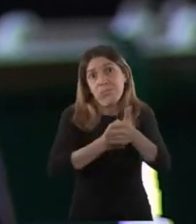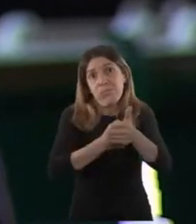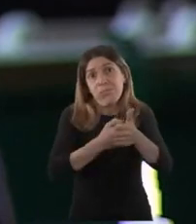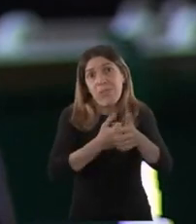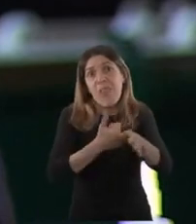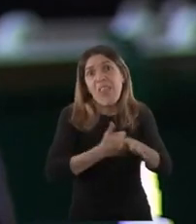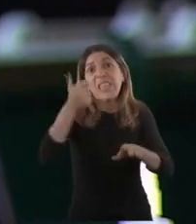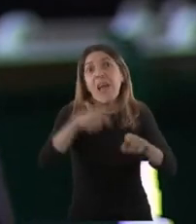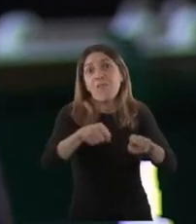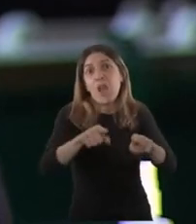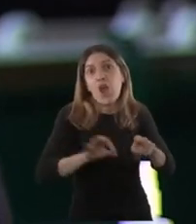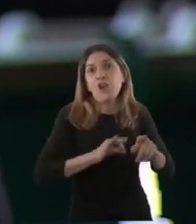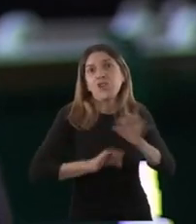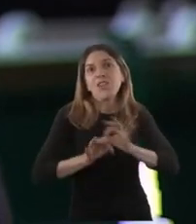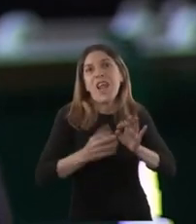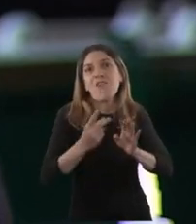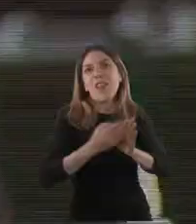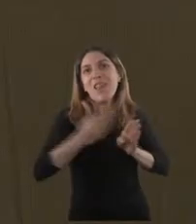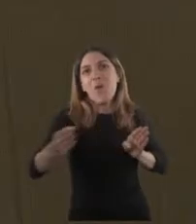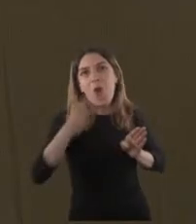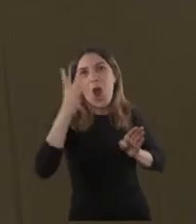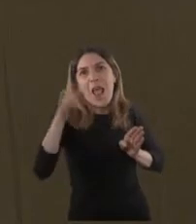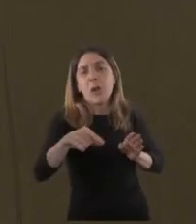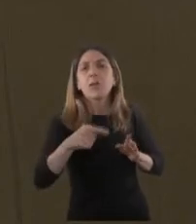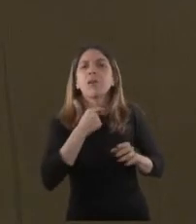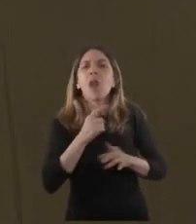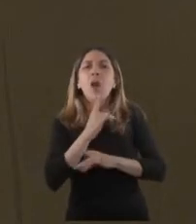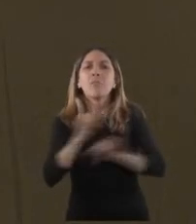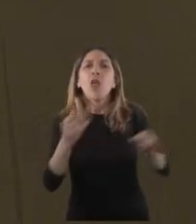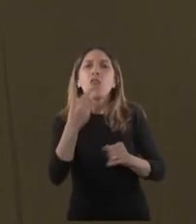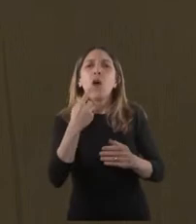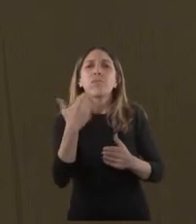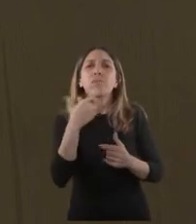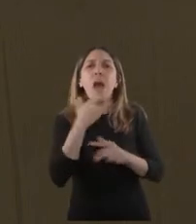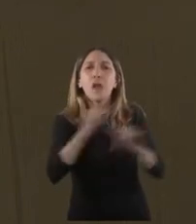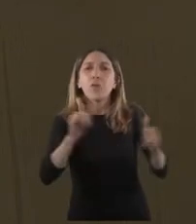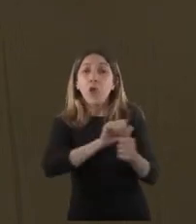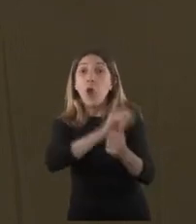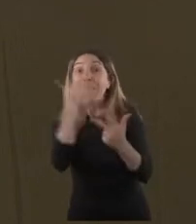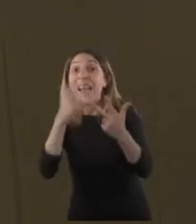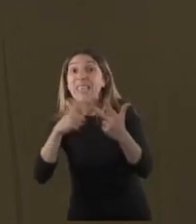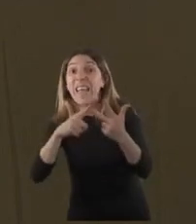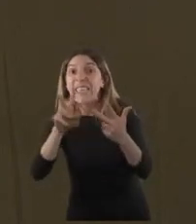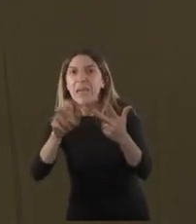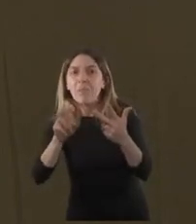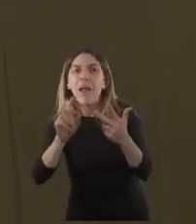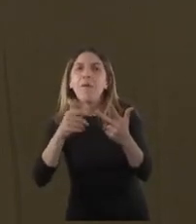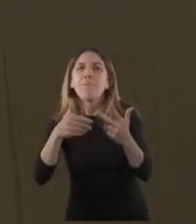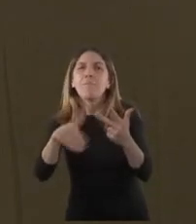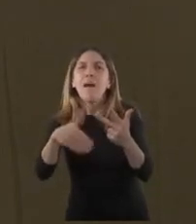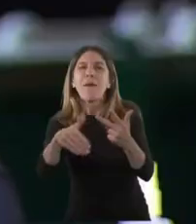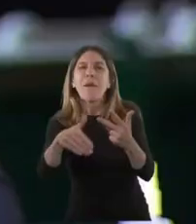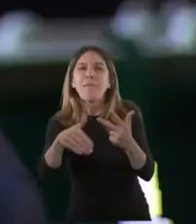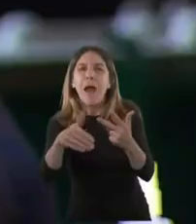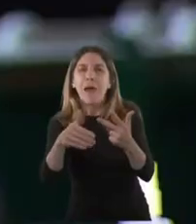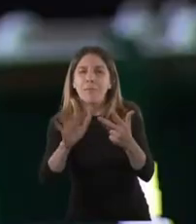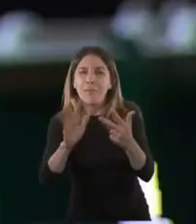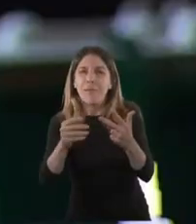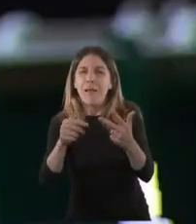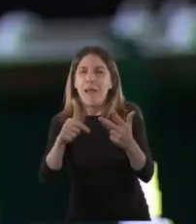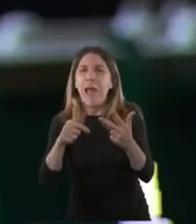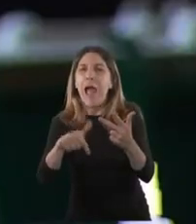Y no me quería olvidar, hicimos dos anuncios, pero no quería olvidarme de un tercer, ya lo vamos a llamar preanuncio, para el